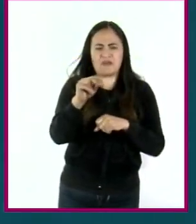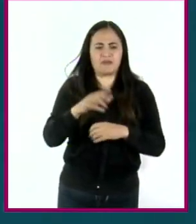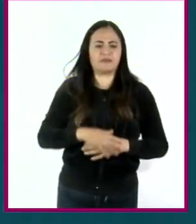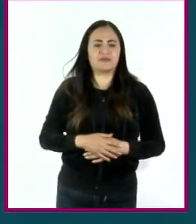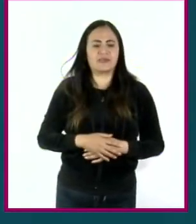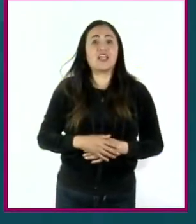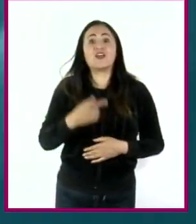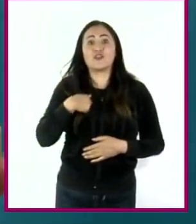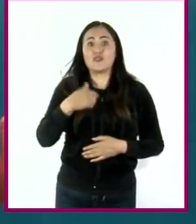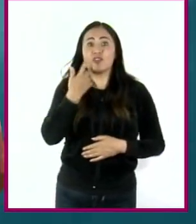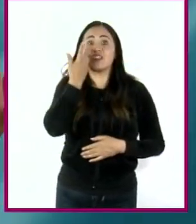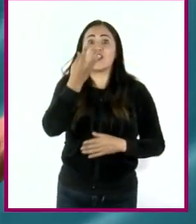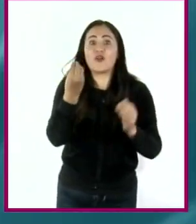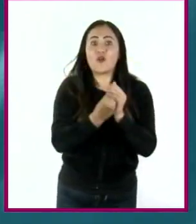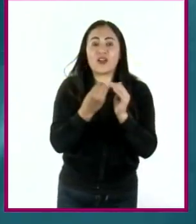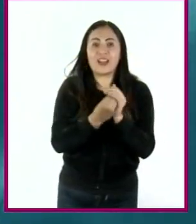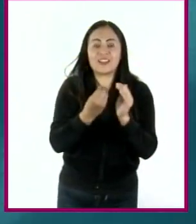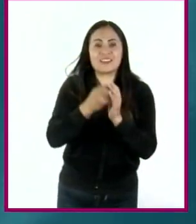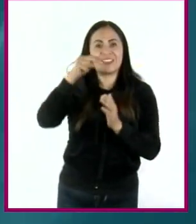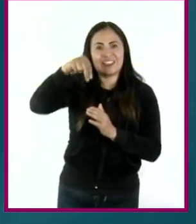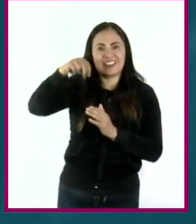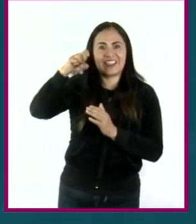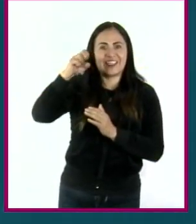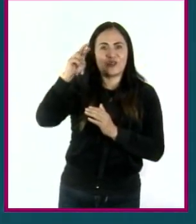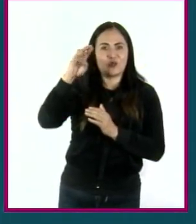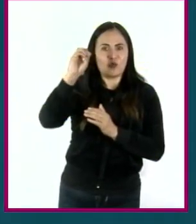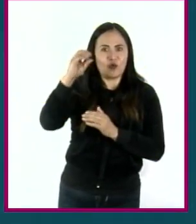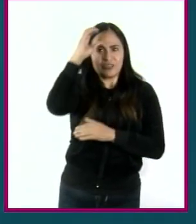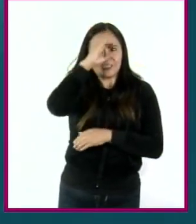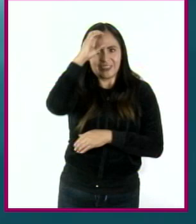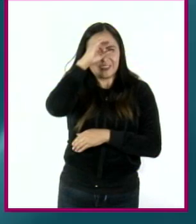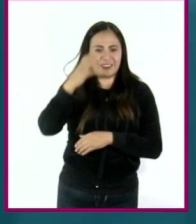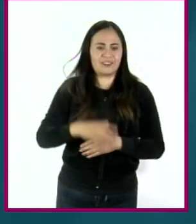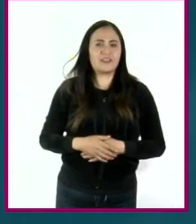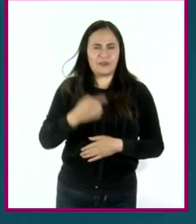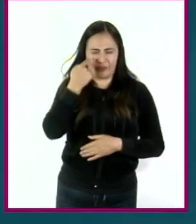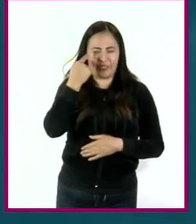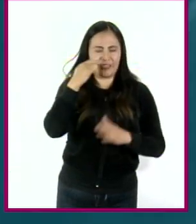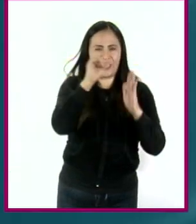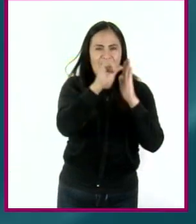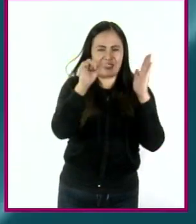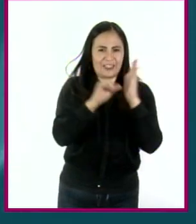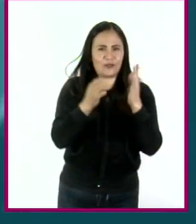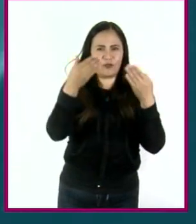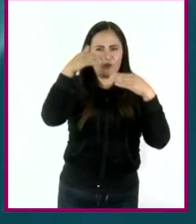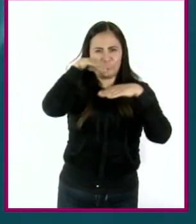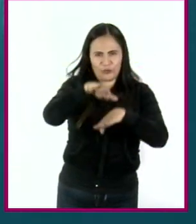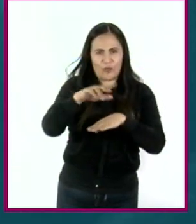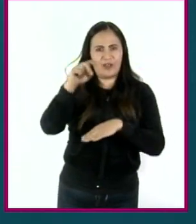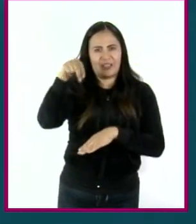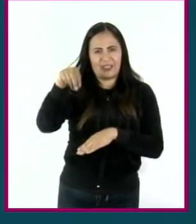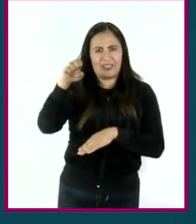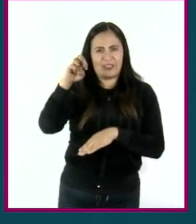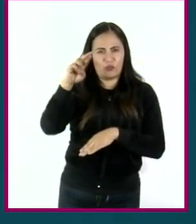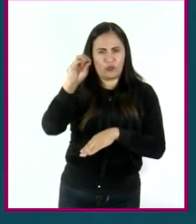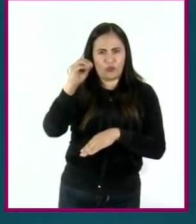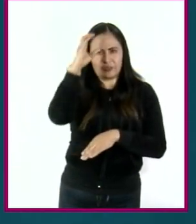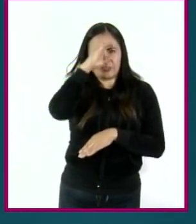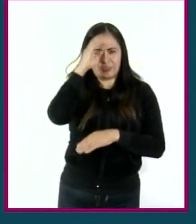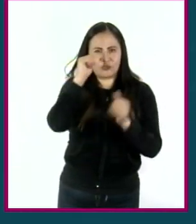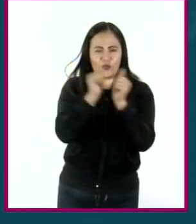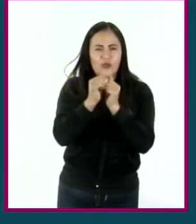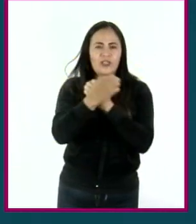la hora de tomar clases con neurociencia incluida. Mira, encontré un artículo sobre neurociencias y educación. Se